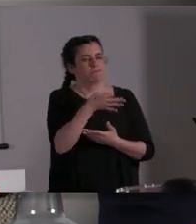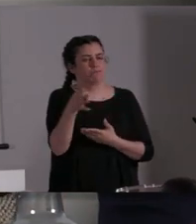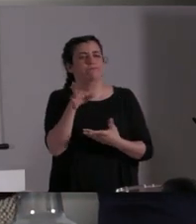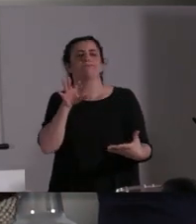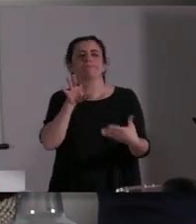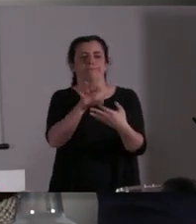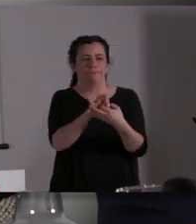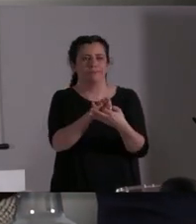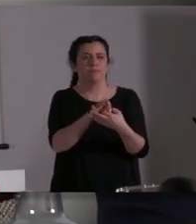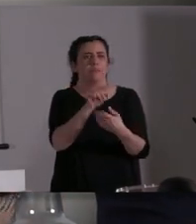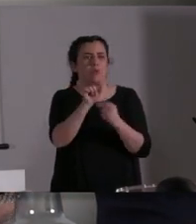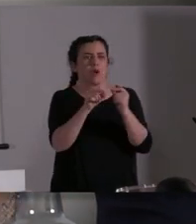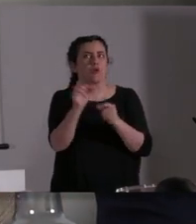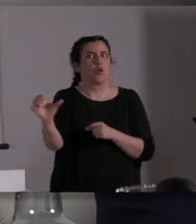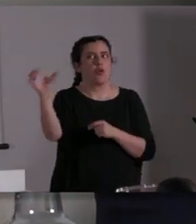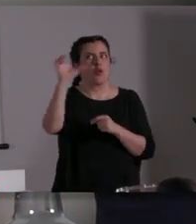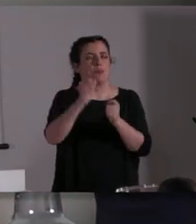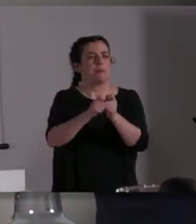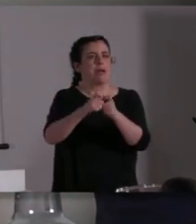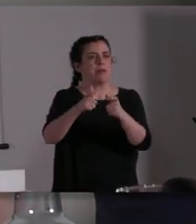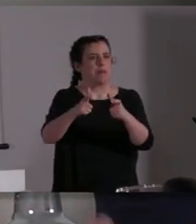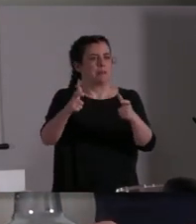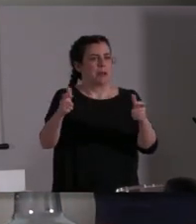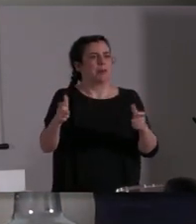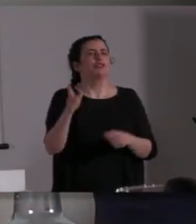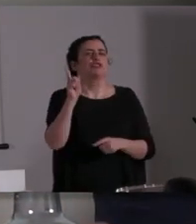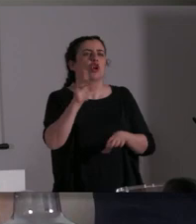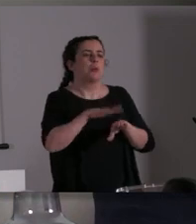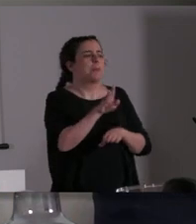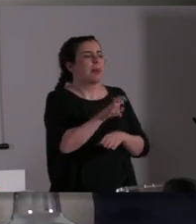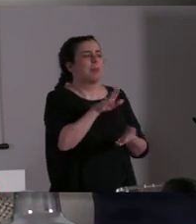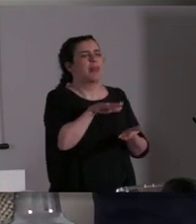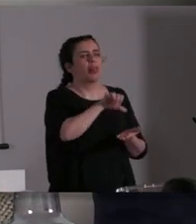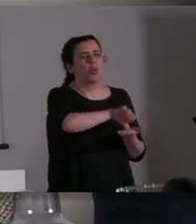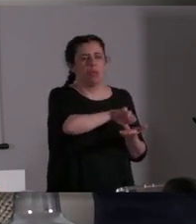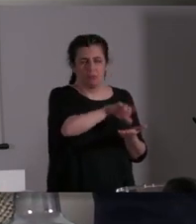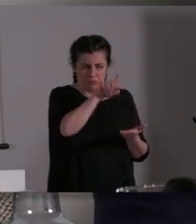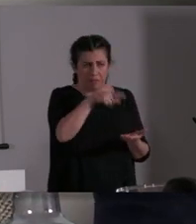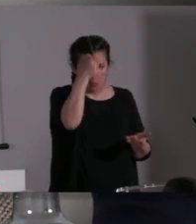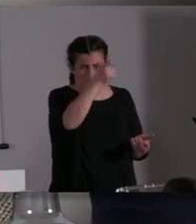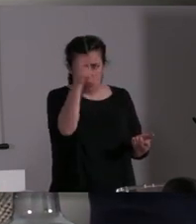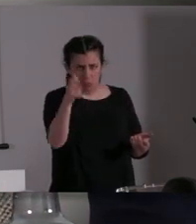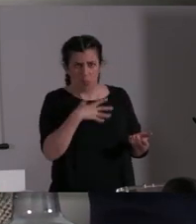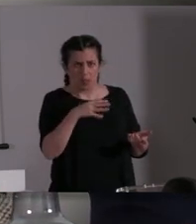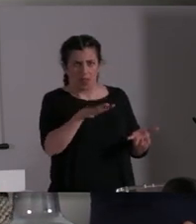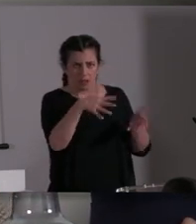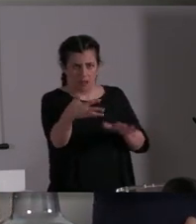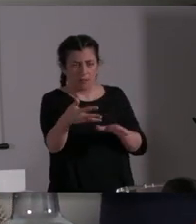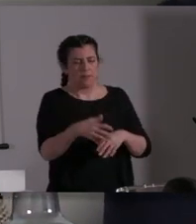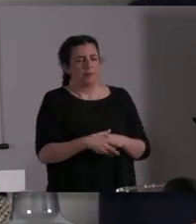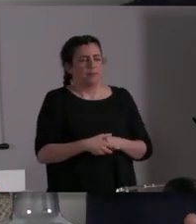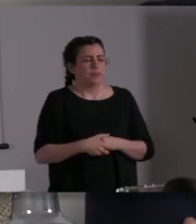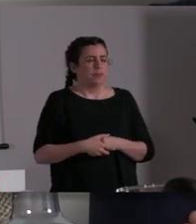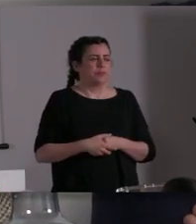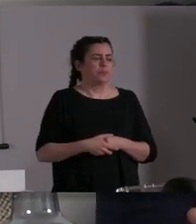es solamente un modelo para las ciudades o grandes núcleos urbanos, y también lo vamos y lo entendemos así. Y